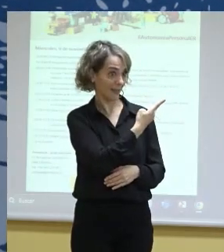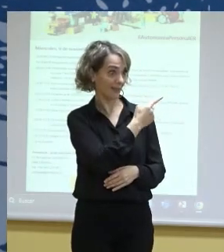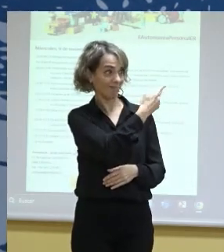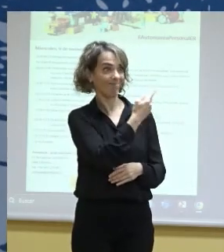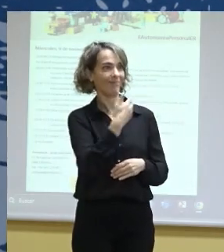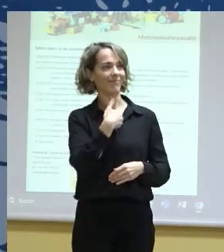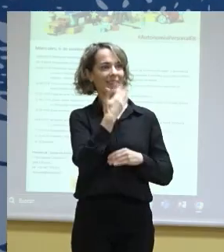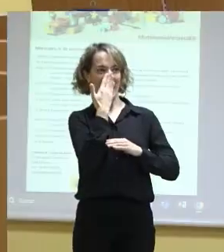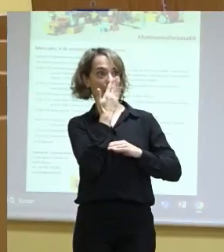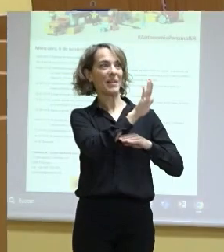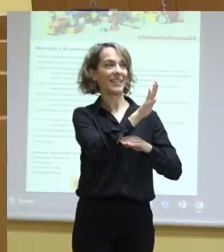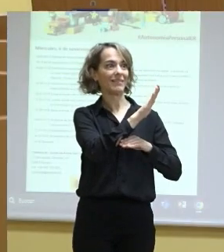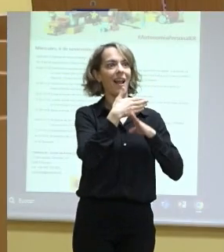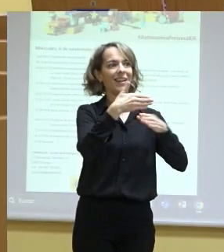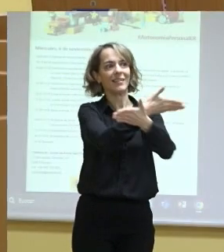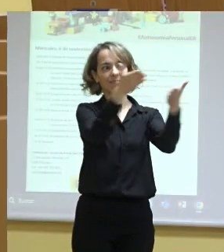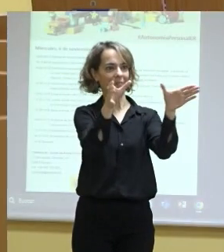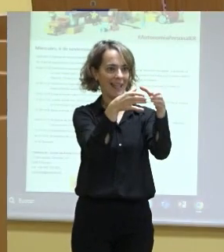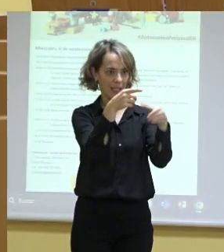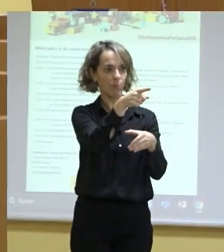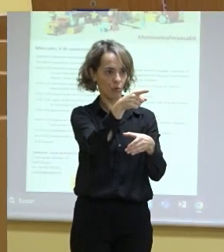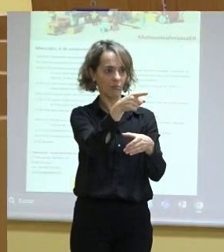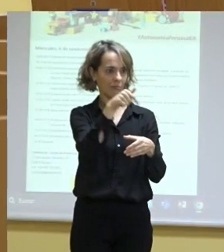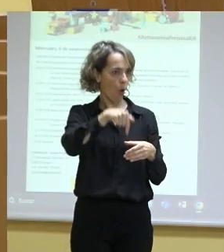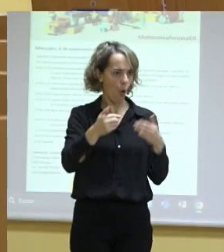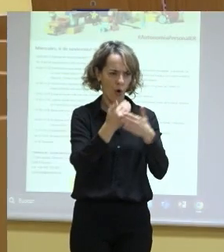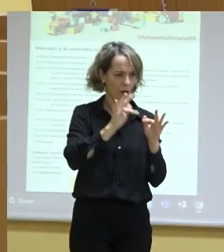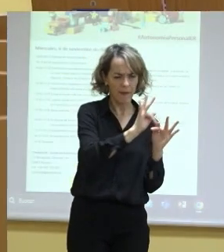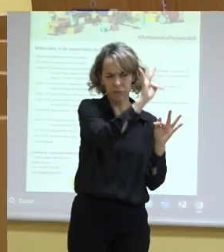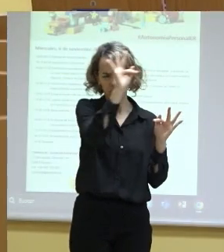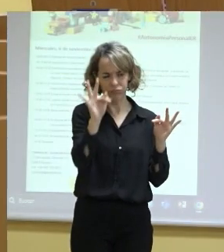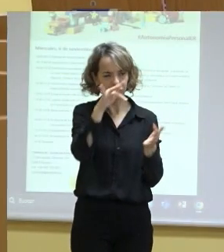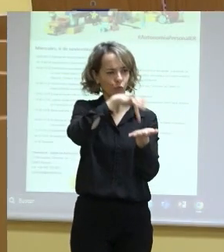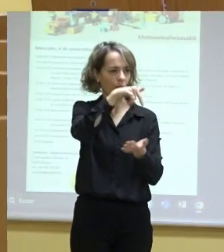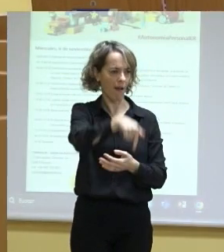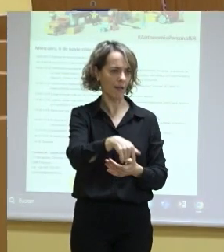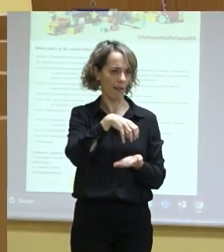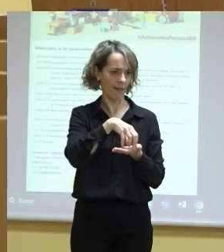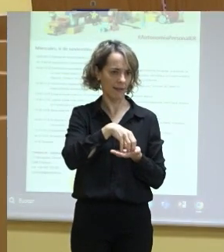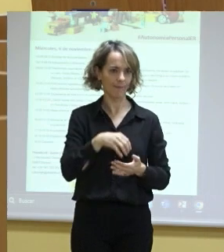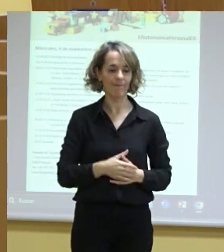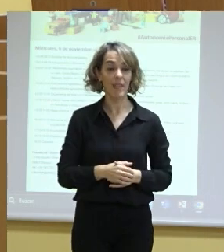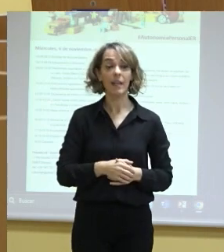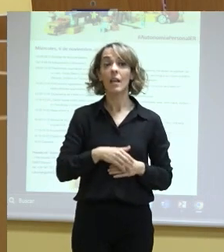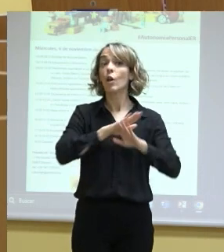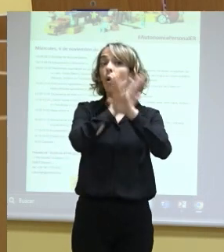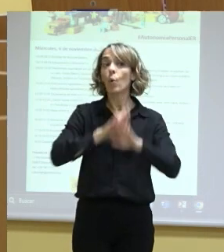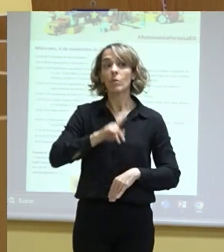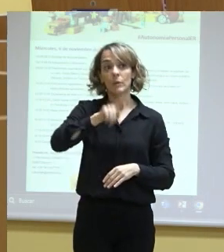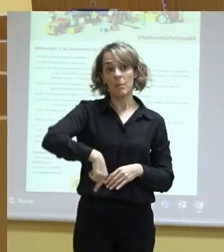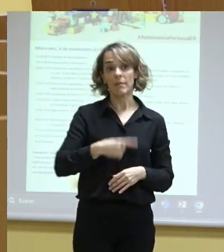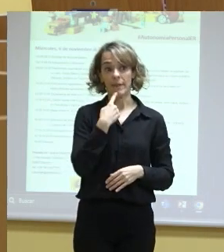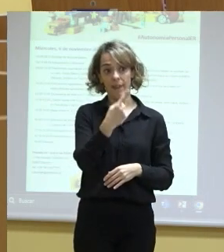de los equipos que van a estar durante toda la jornada aquí en el centro. Y ya terminar, también deciros